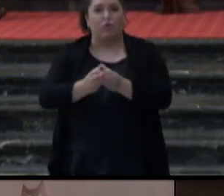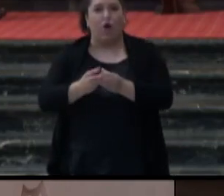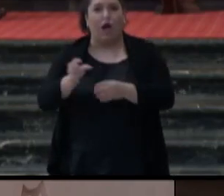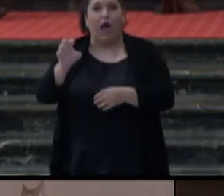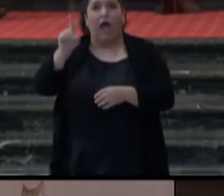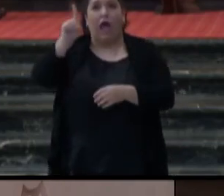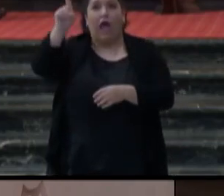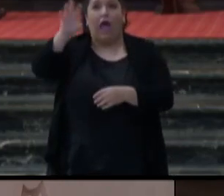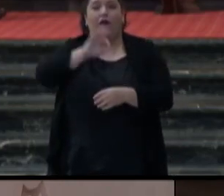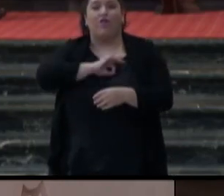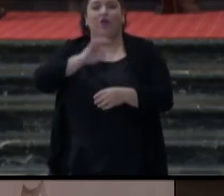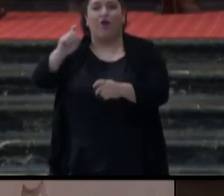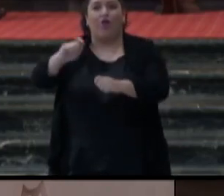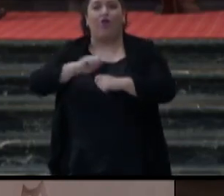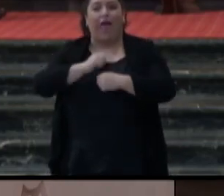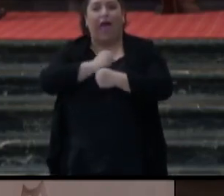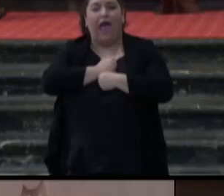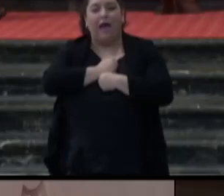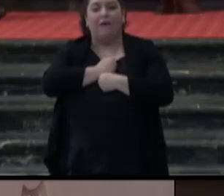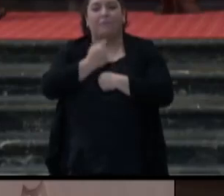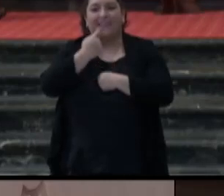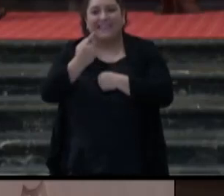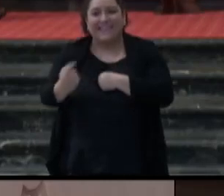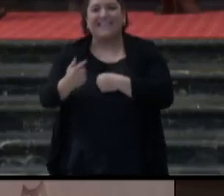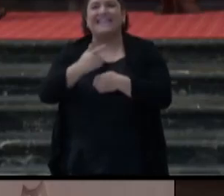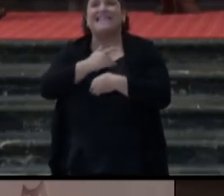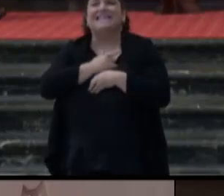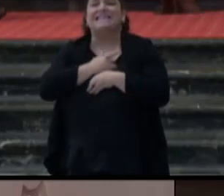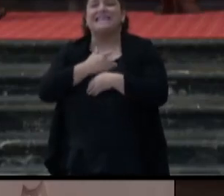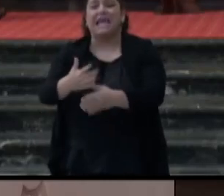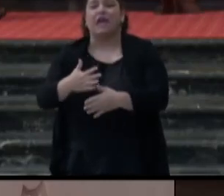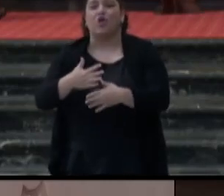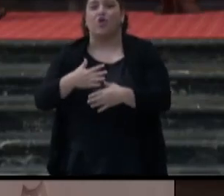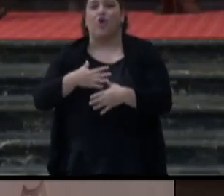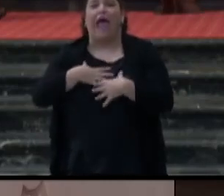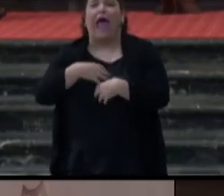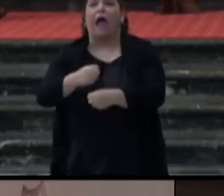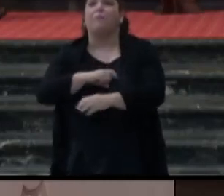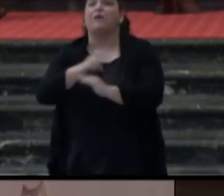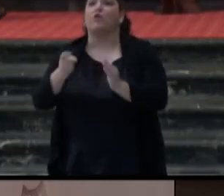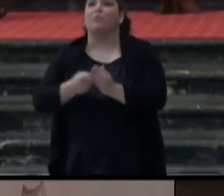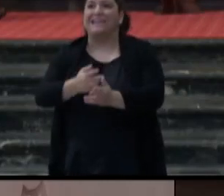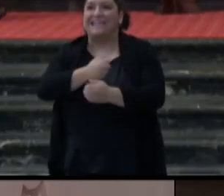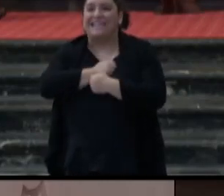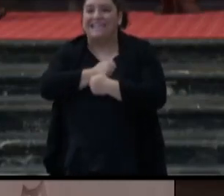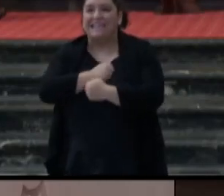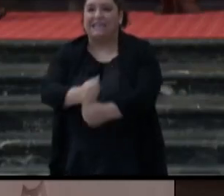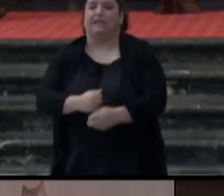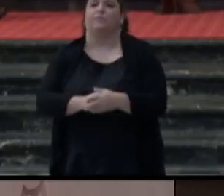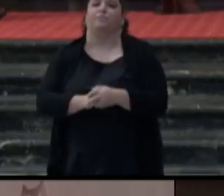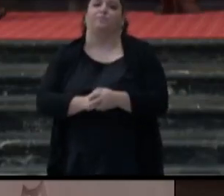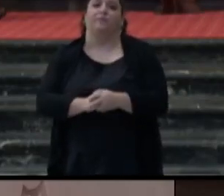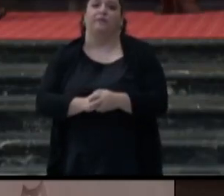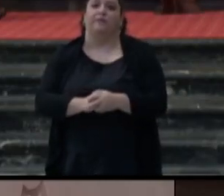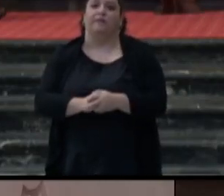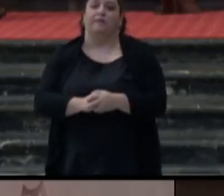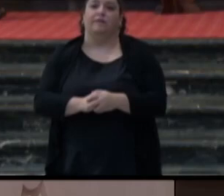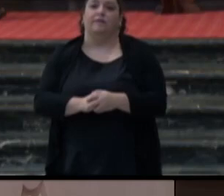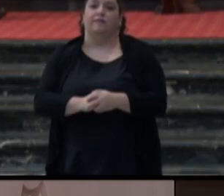nos ama para decirle te quiero con toda mi alma es lo que viene a decir el